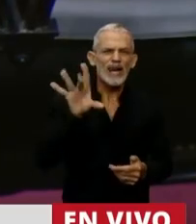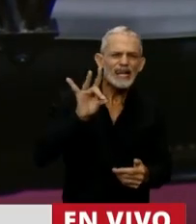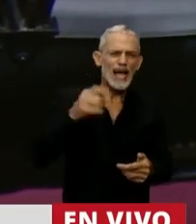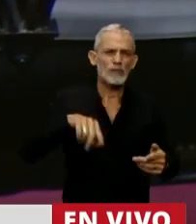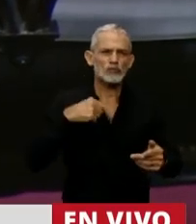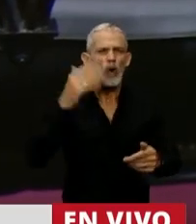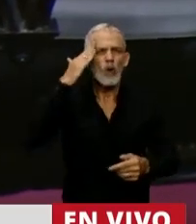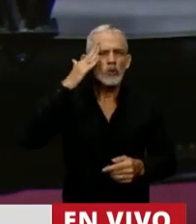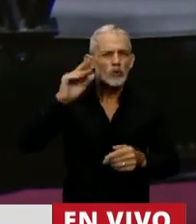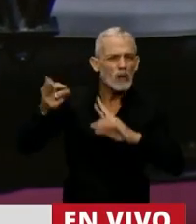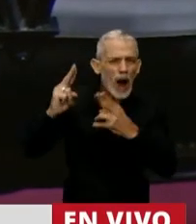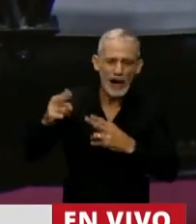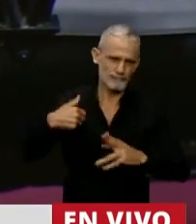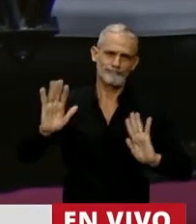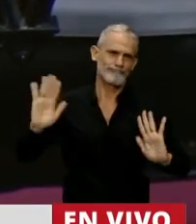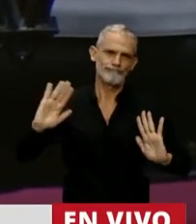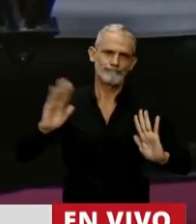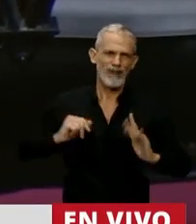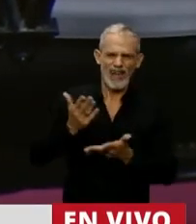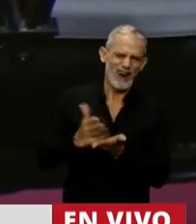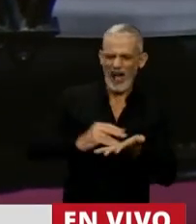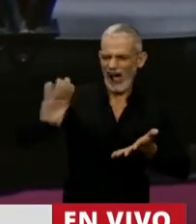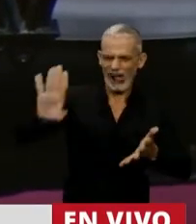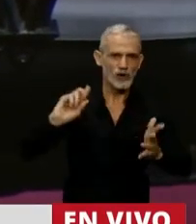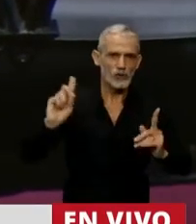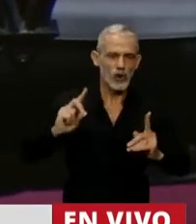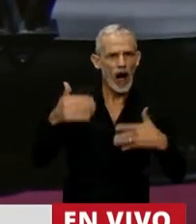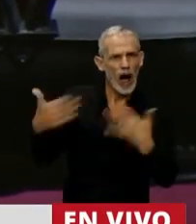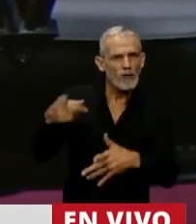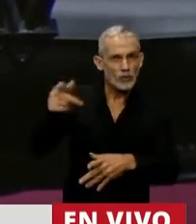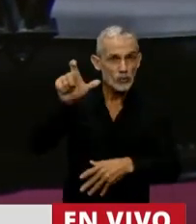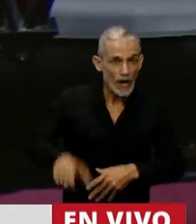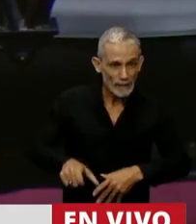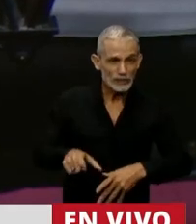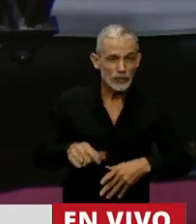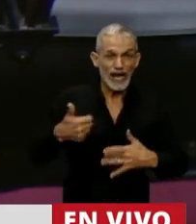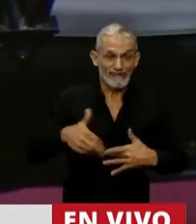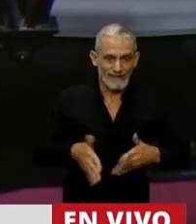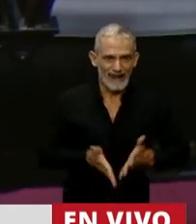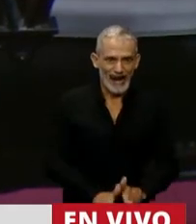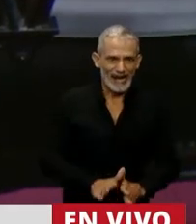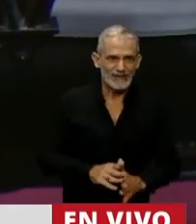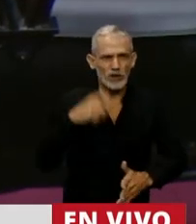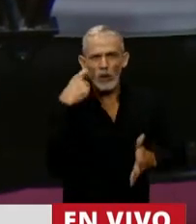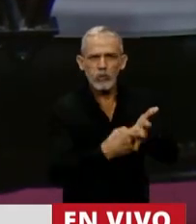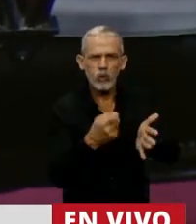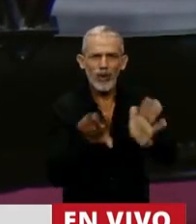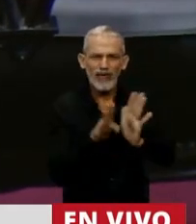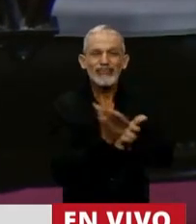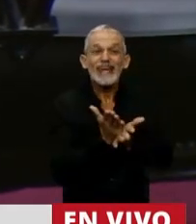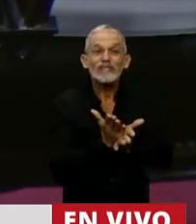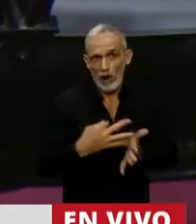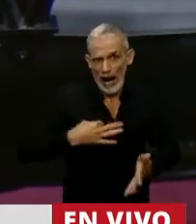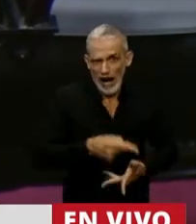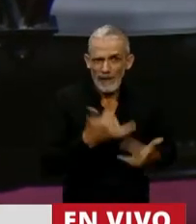elijamos la cultura de la muerte y del descarte, avalando la muerte de una persona por nacer, vulnerando su derecho fundamental a